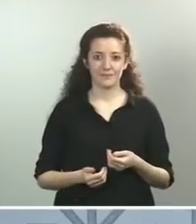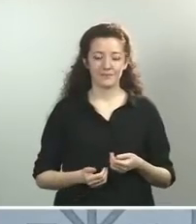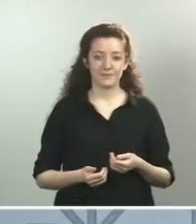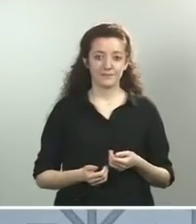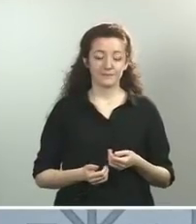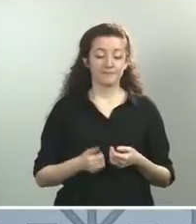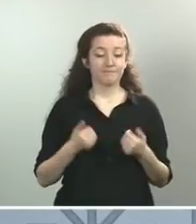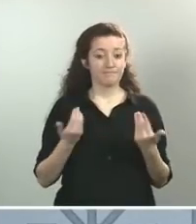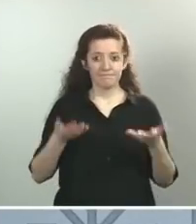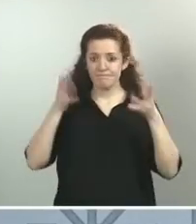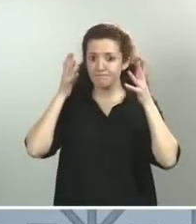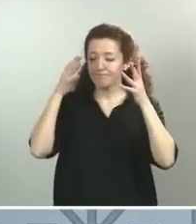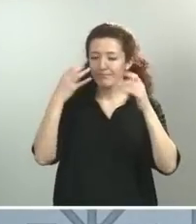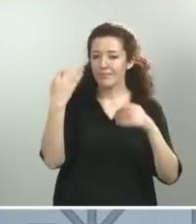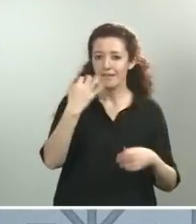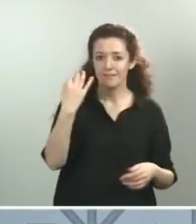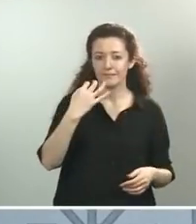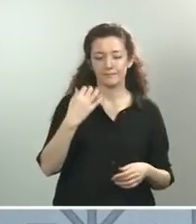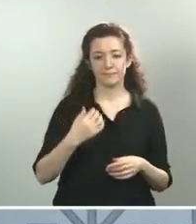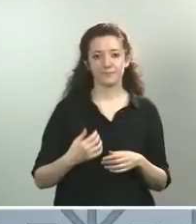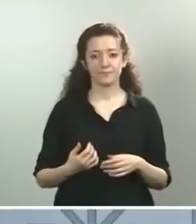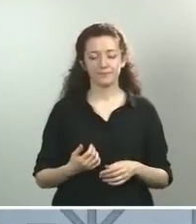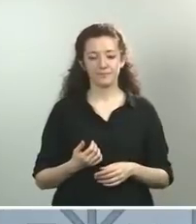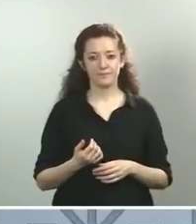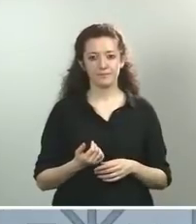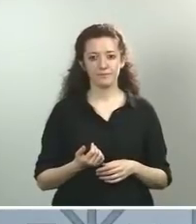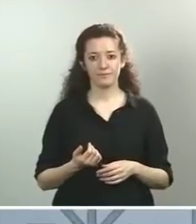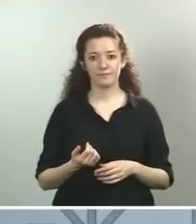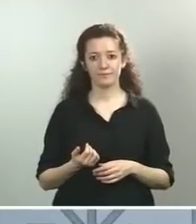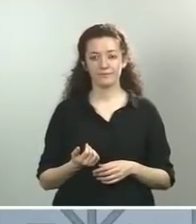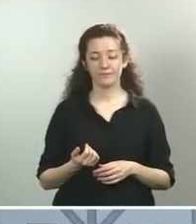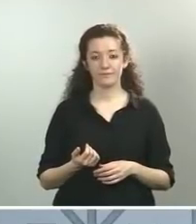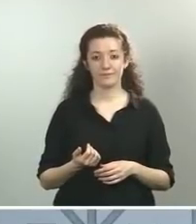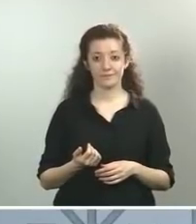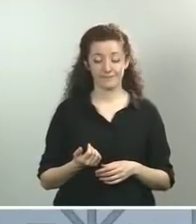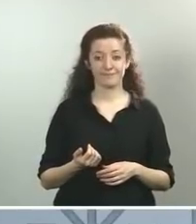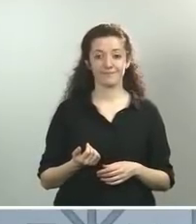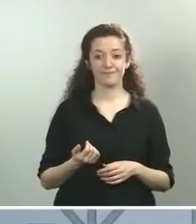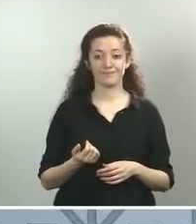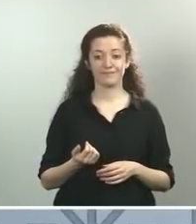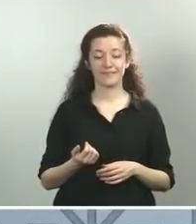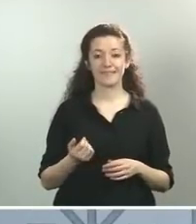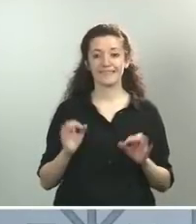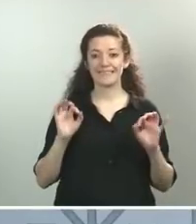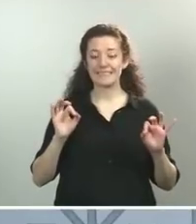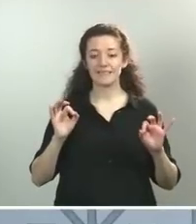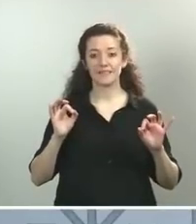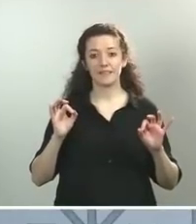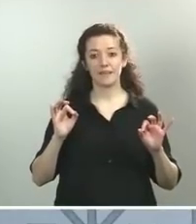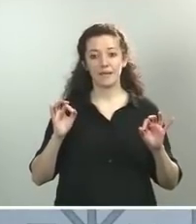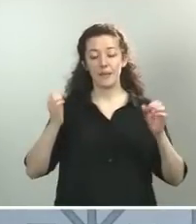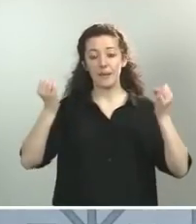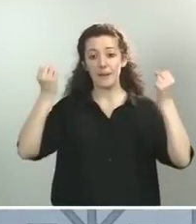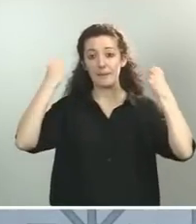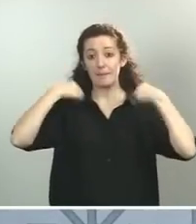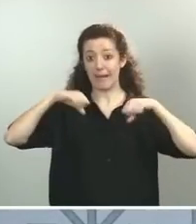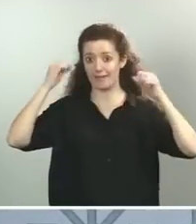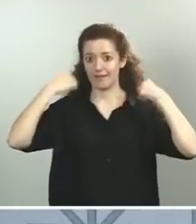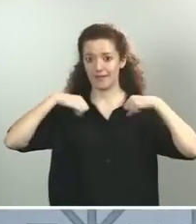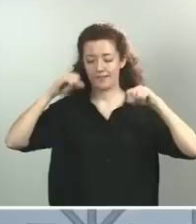é que aquellas prácticas que se hayan realizado